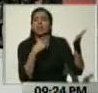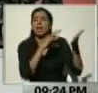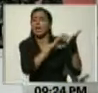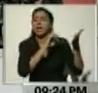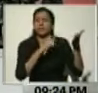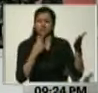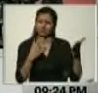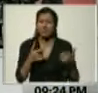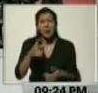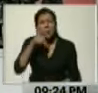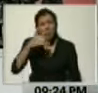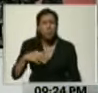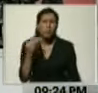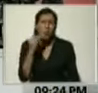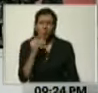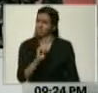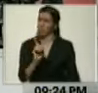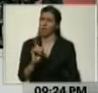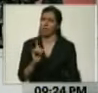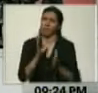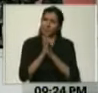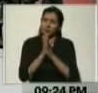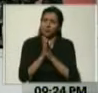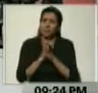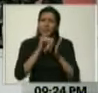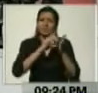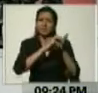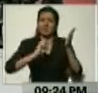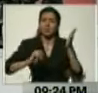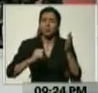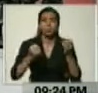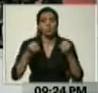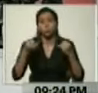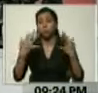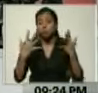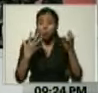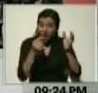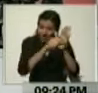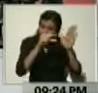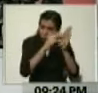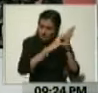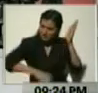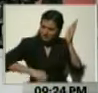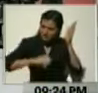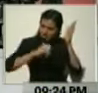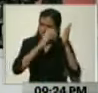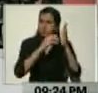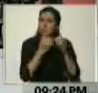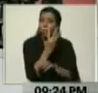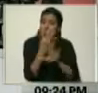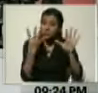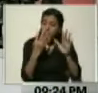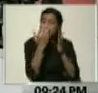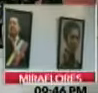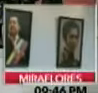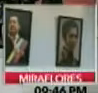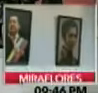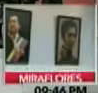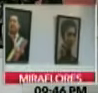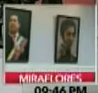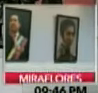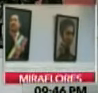que el pueblo es bolsa, ¿no? Eliminamos 10, no sé cuántos artículos. ¿Cuántos? De 49, 19 artículos creo que fue que